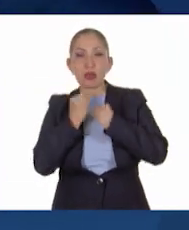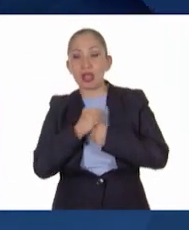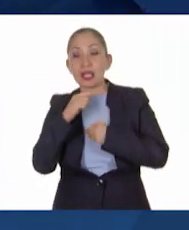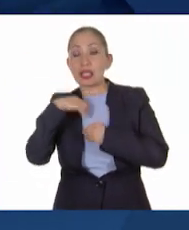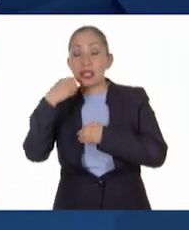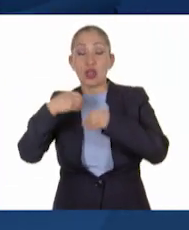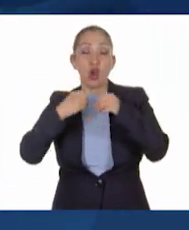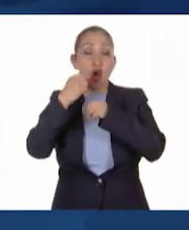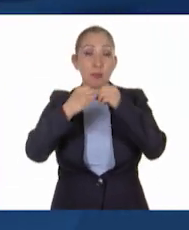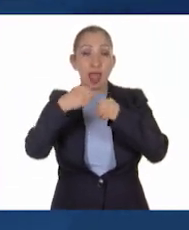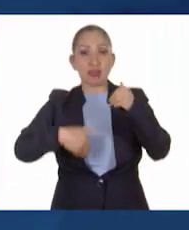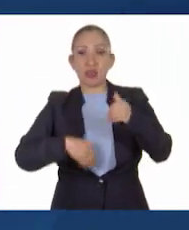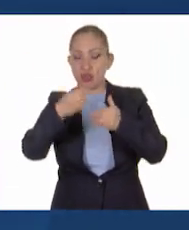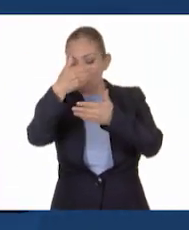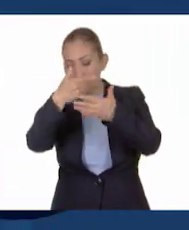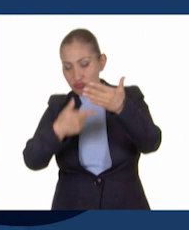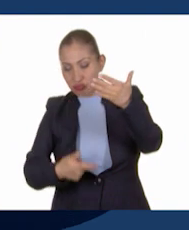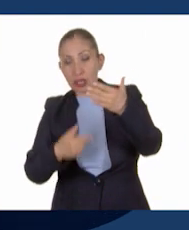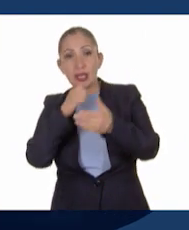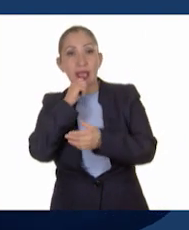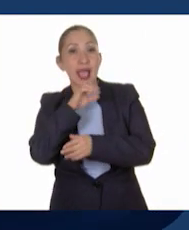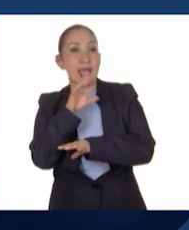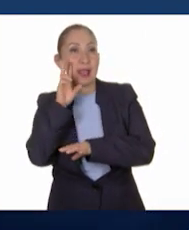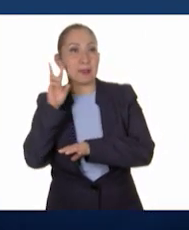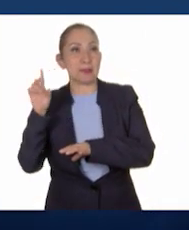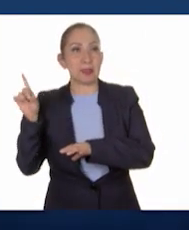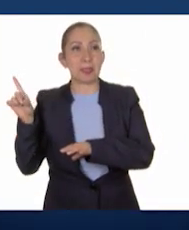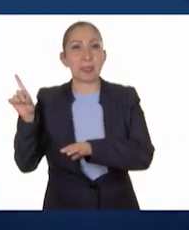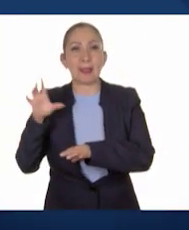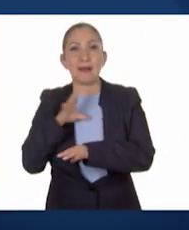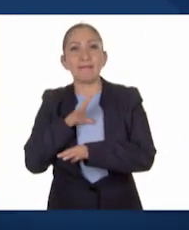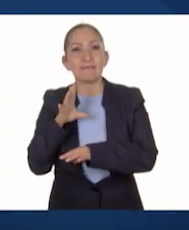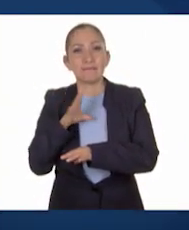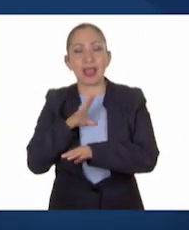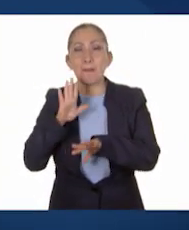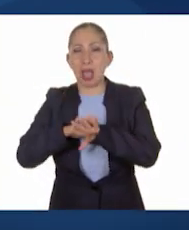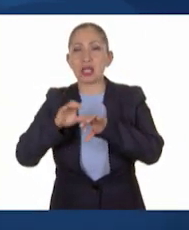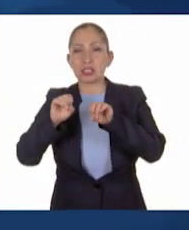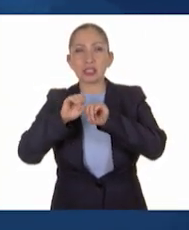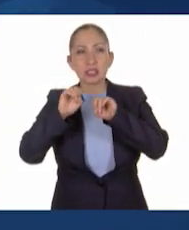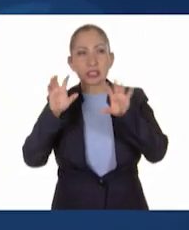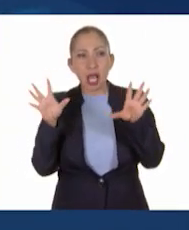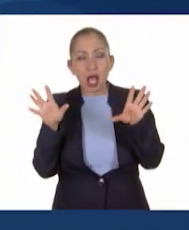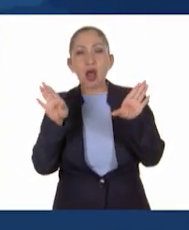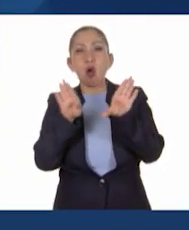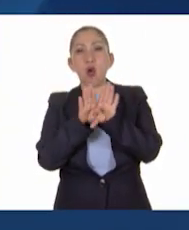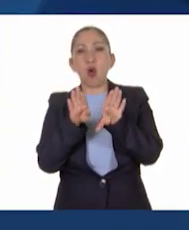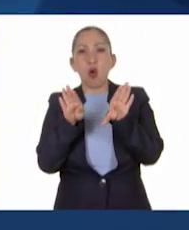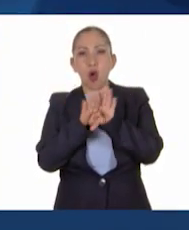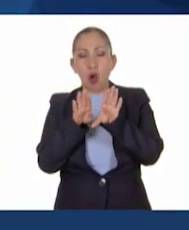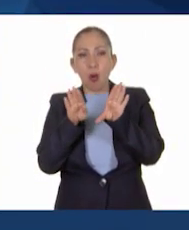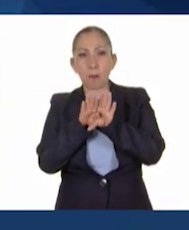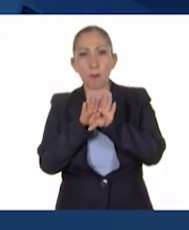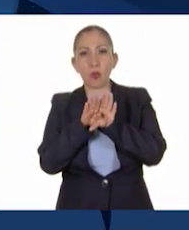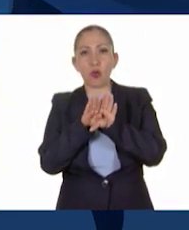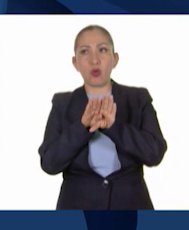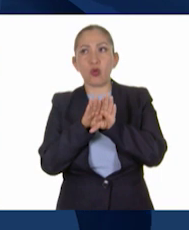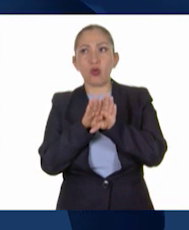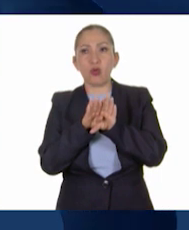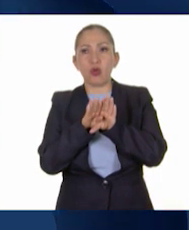de teatro como tal. También podemos ahí ver con más claridad cómo